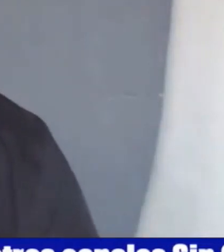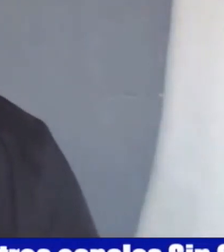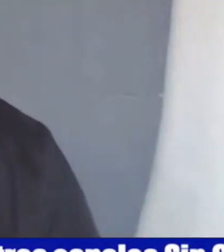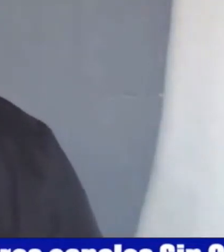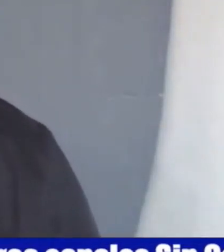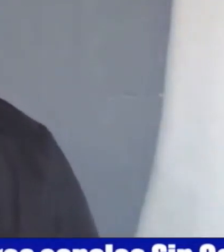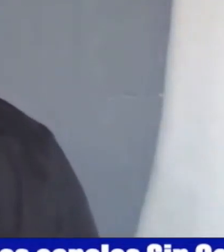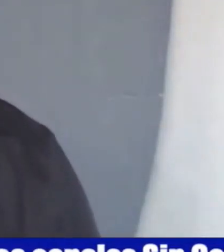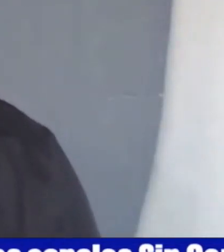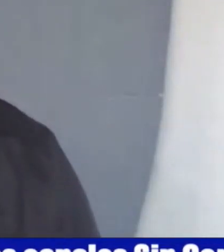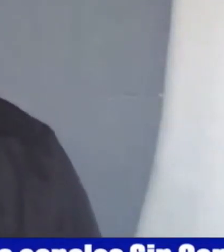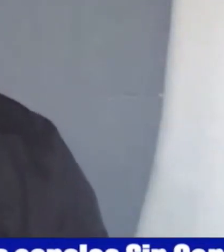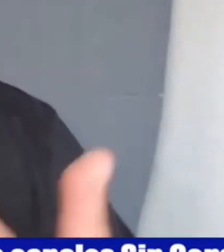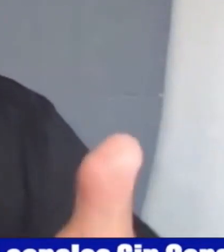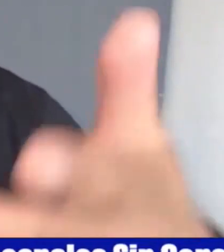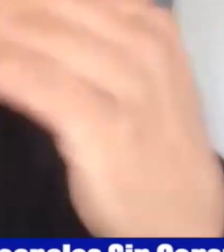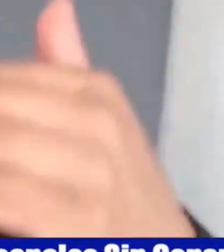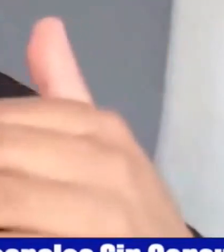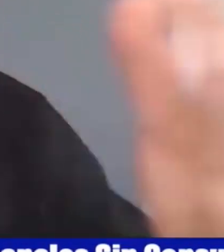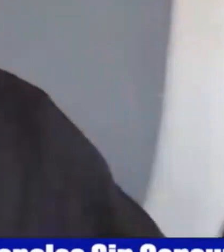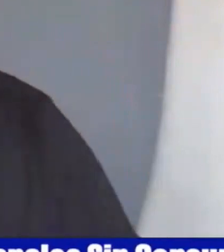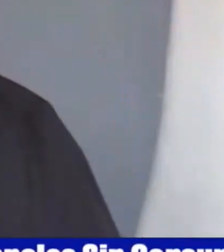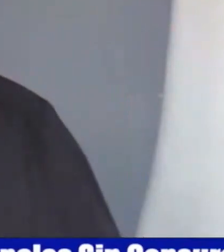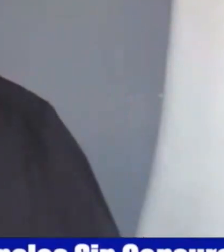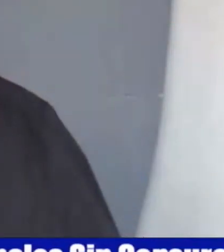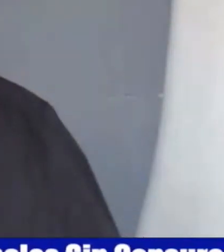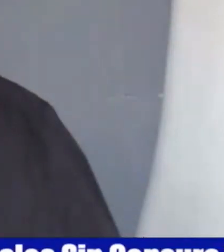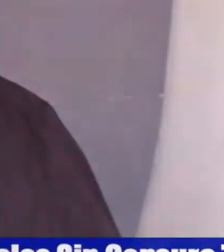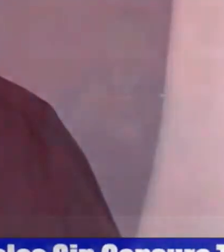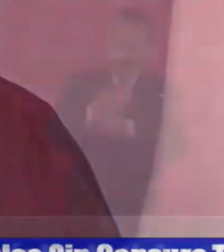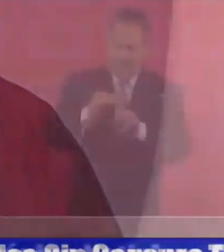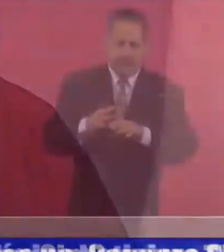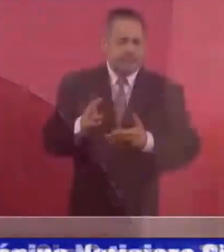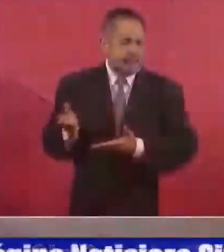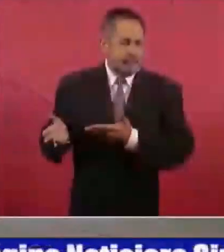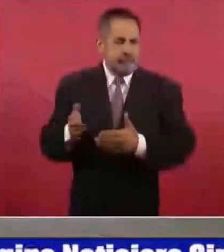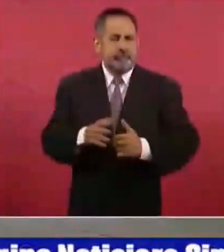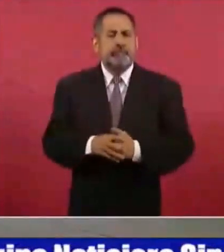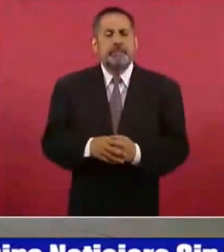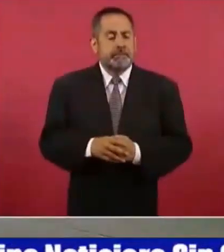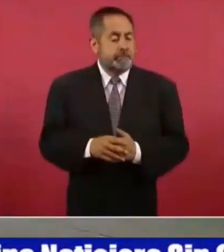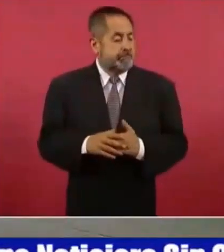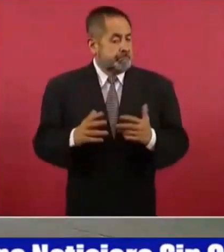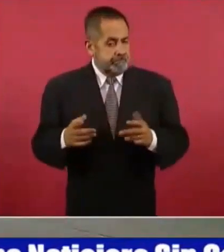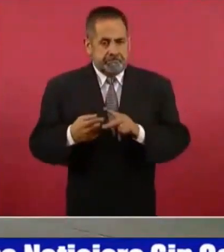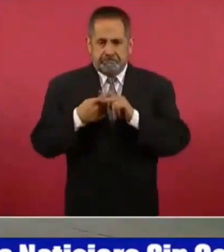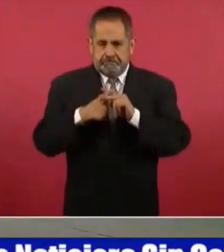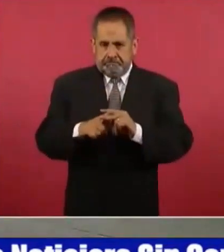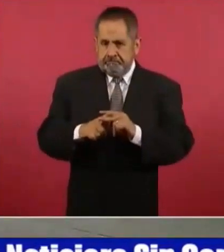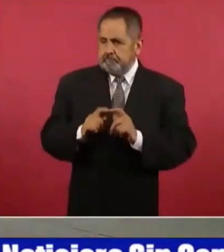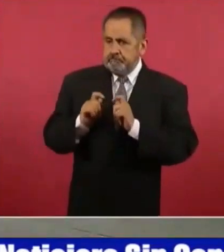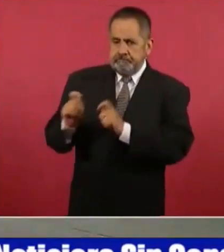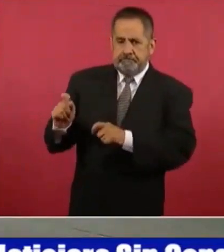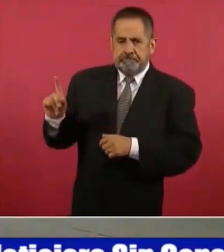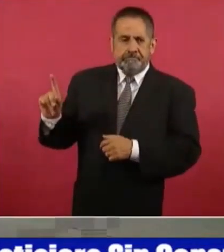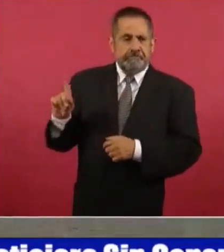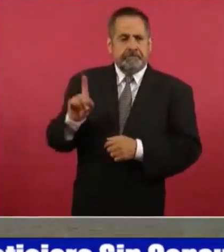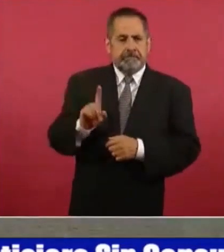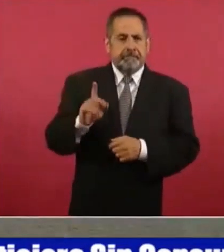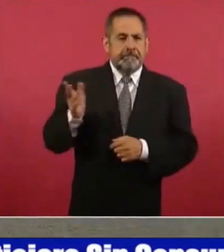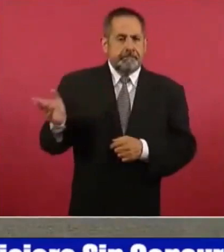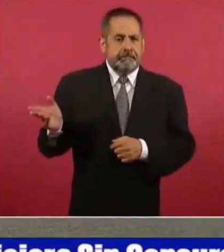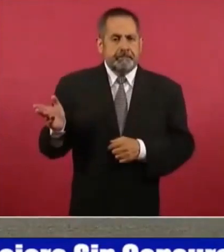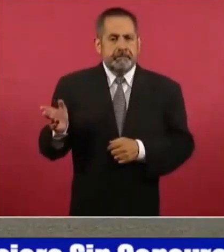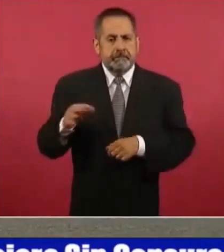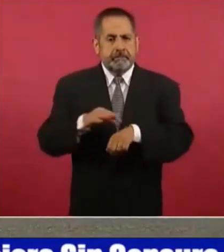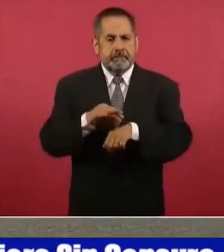la gente lo está apoyando y a su vez el presidente está apoyando a la gente. Entonces hay concordancia en los números y